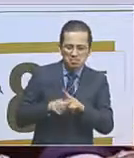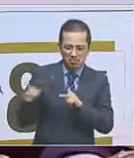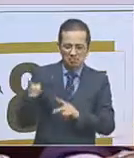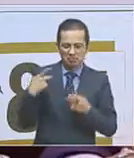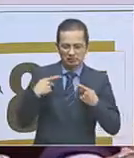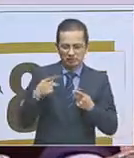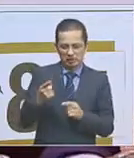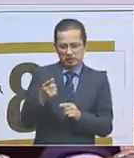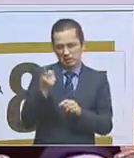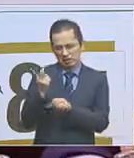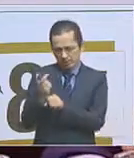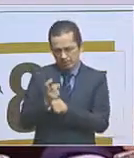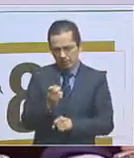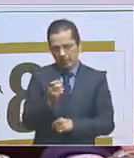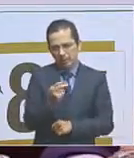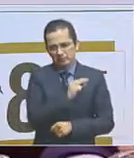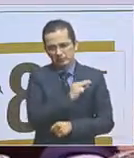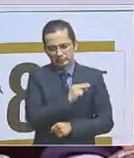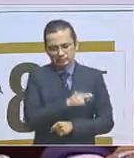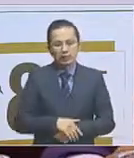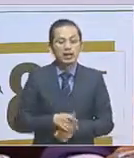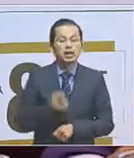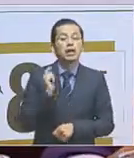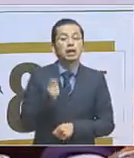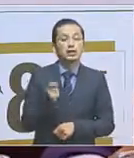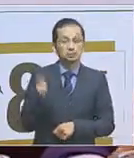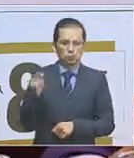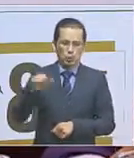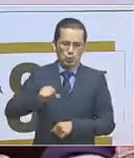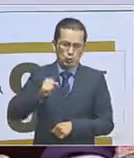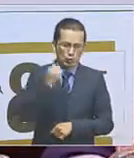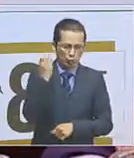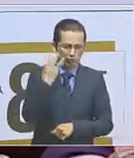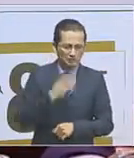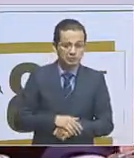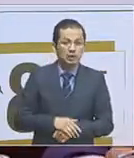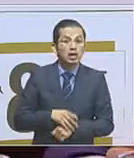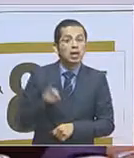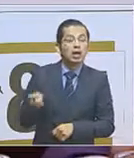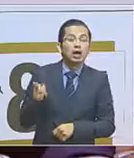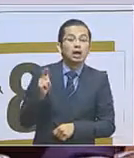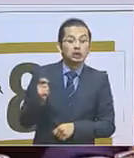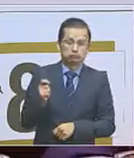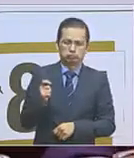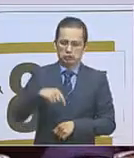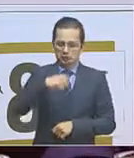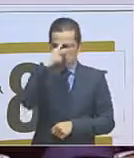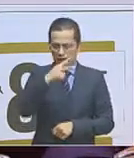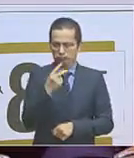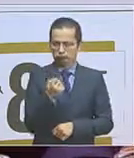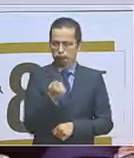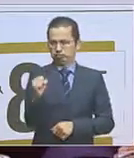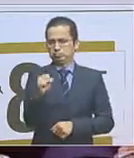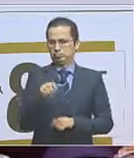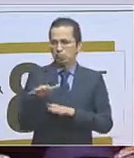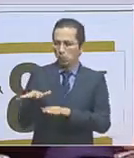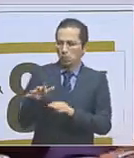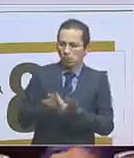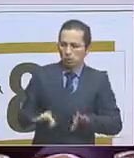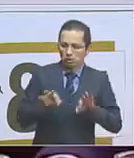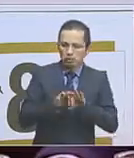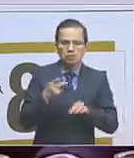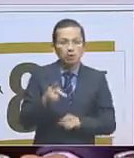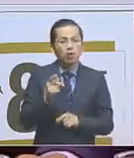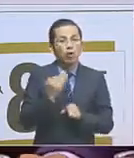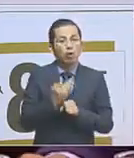del día de hoy quien además de ser un destacado mexicano tiene una alta responsabilidad al frente de la